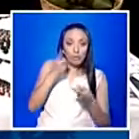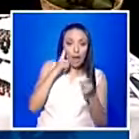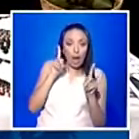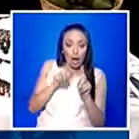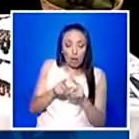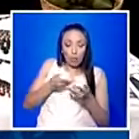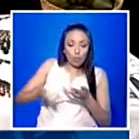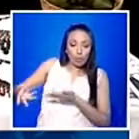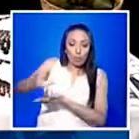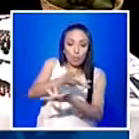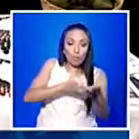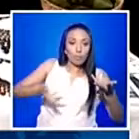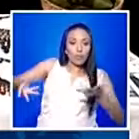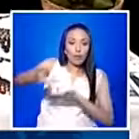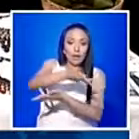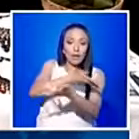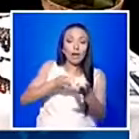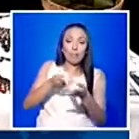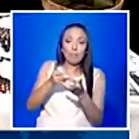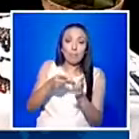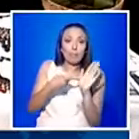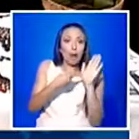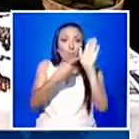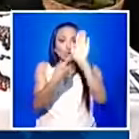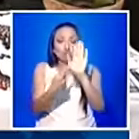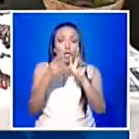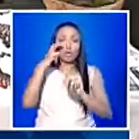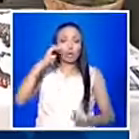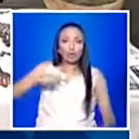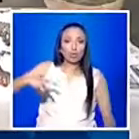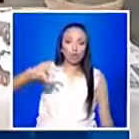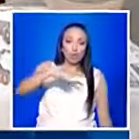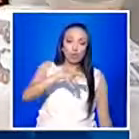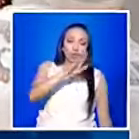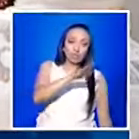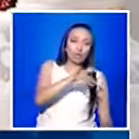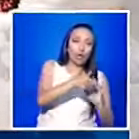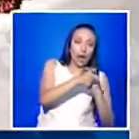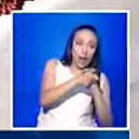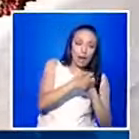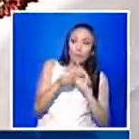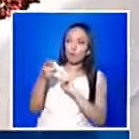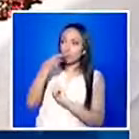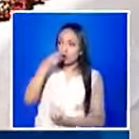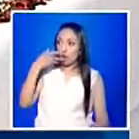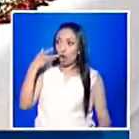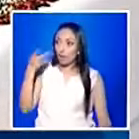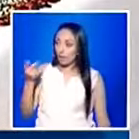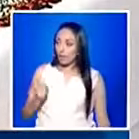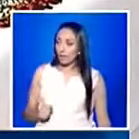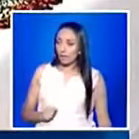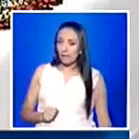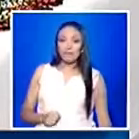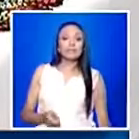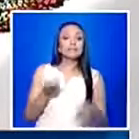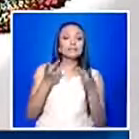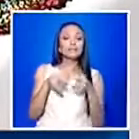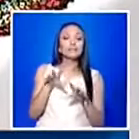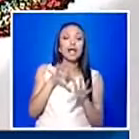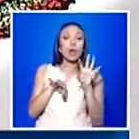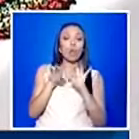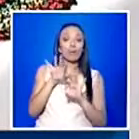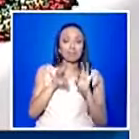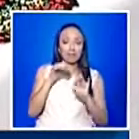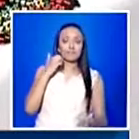espacio de rueda de negocios que les permita potenciar el turismo en la región insular y en la Amazonía. Eso es interesante. Y algo que vamos a encontrar también